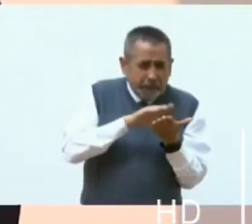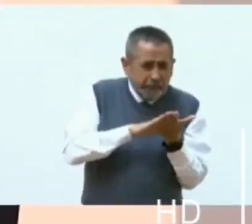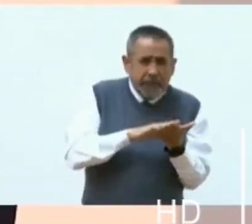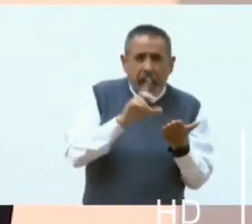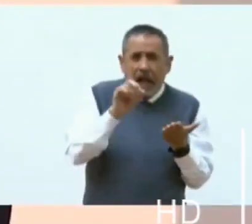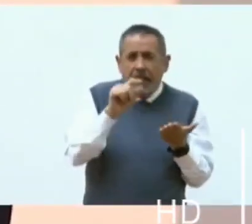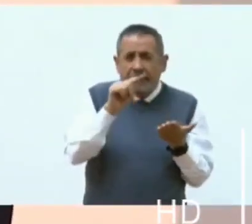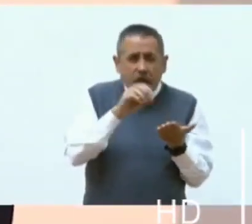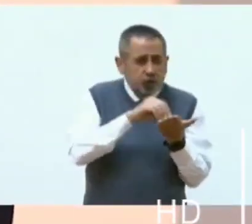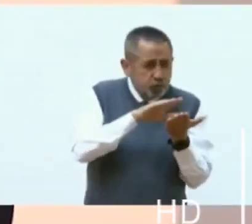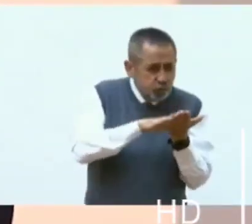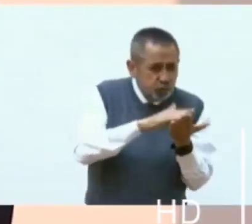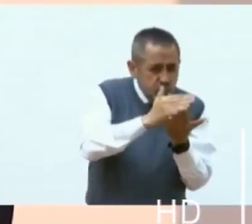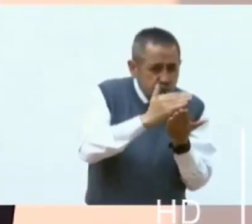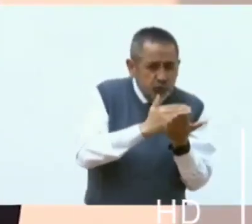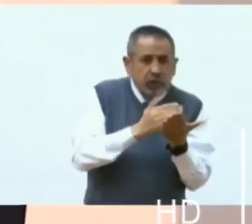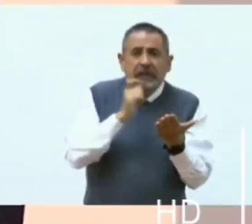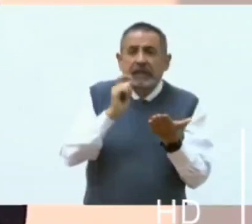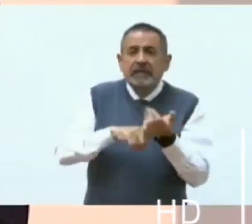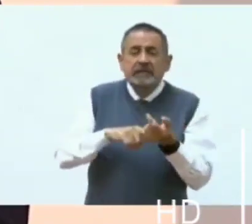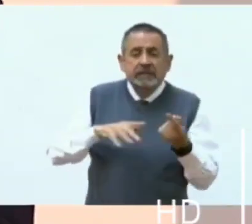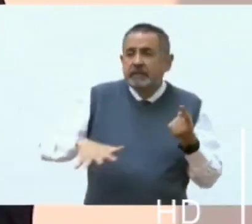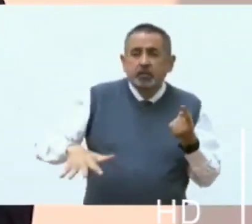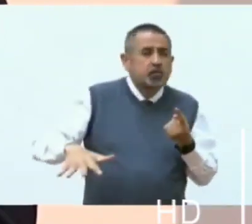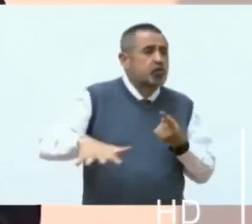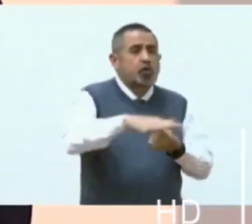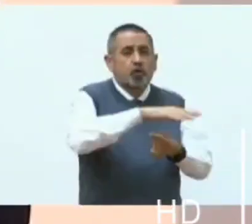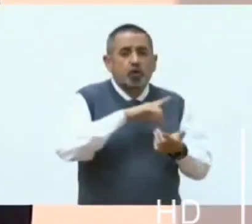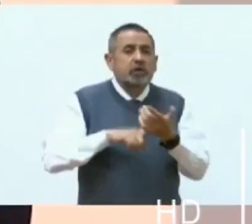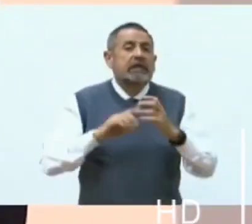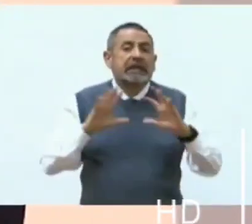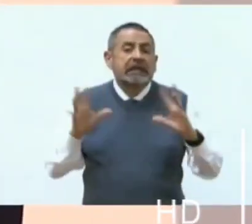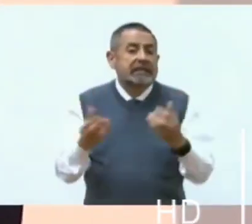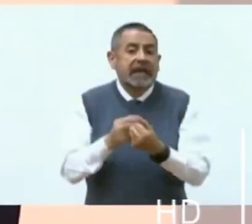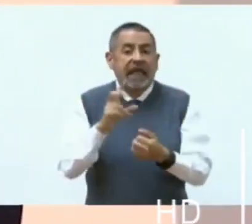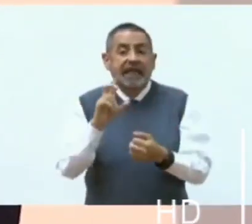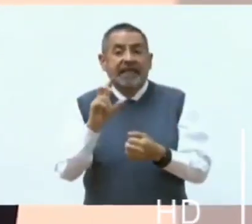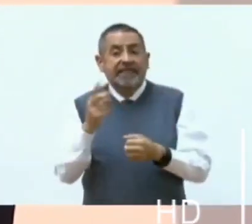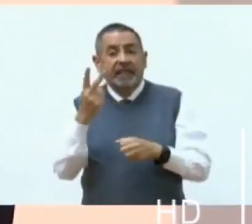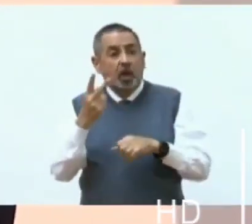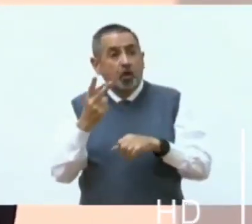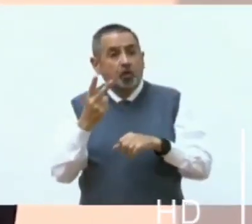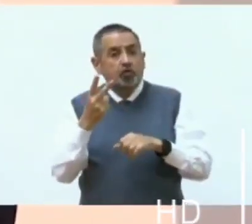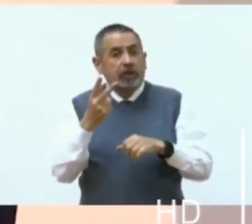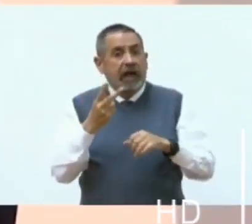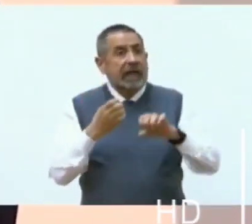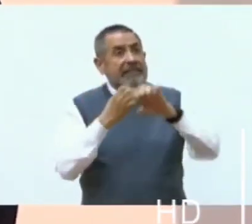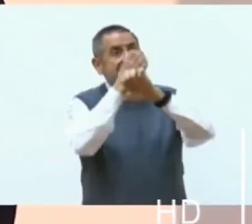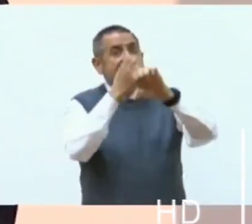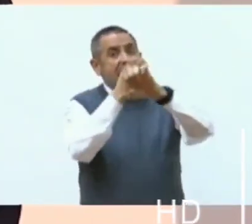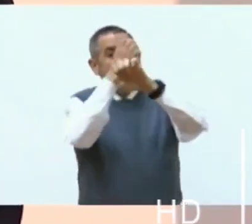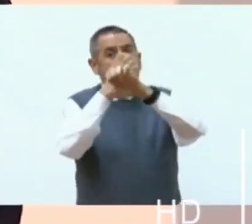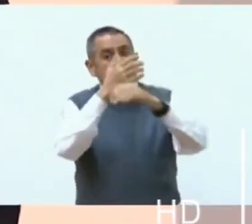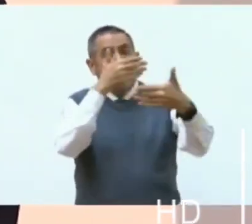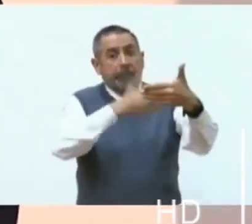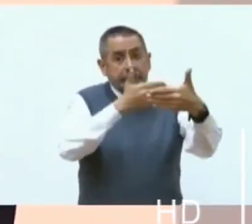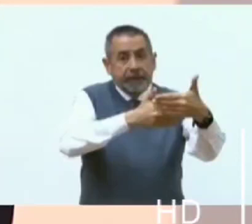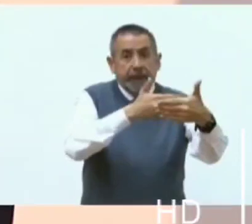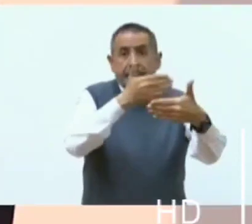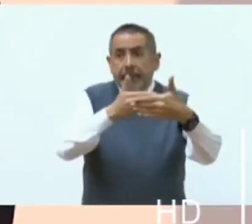datos respecto al estado en que se encuentran los 32 archivos estatales y los